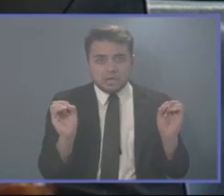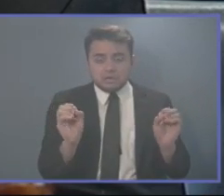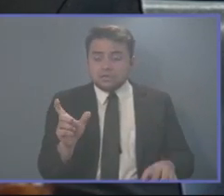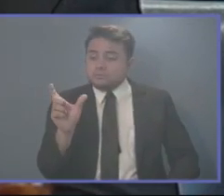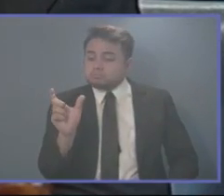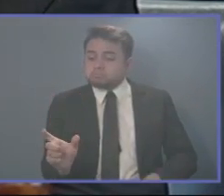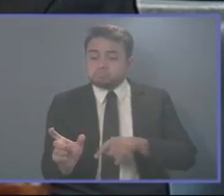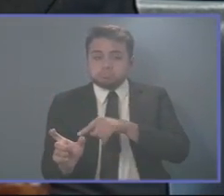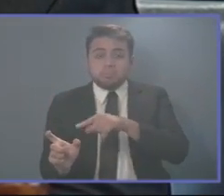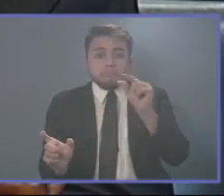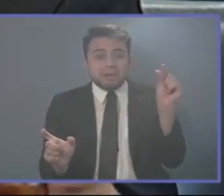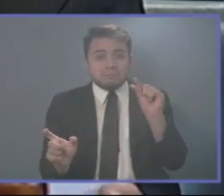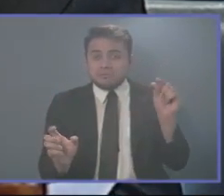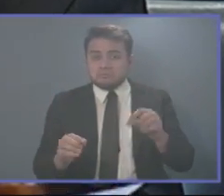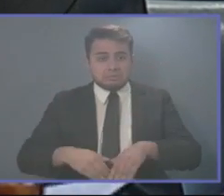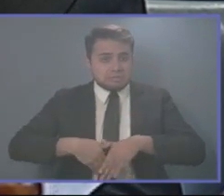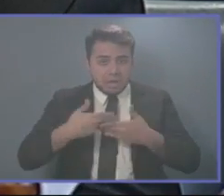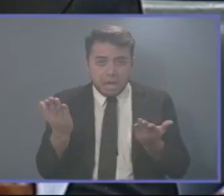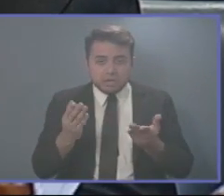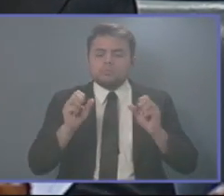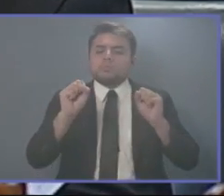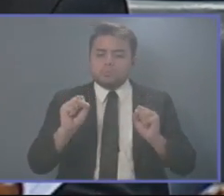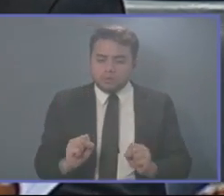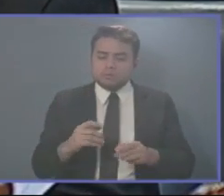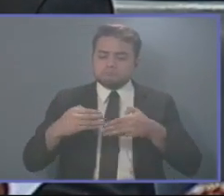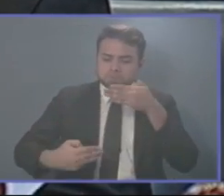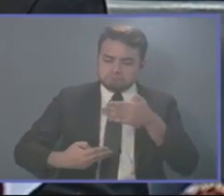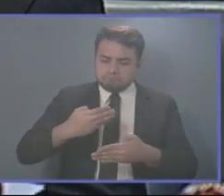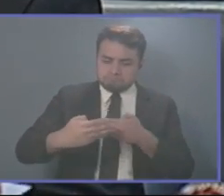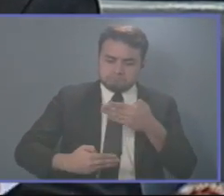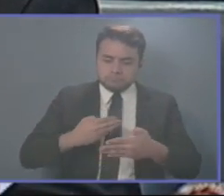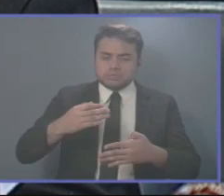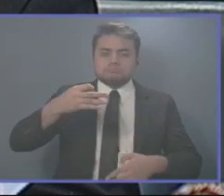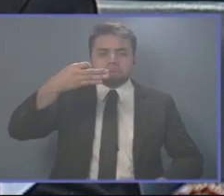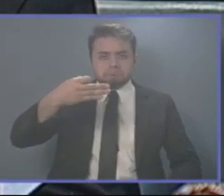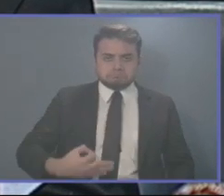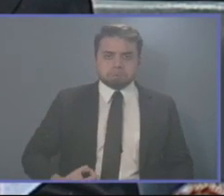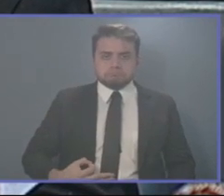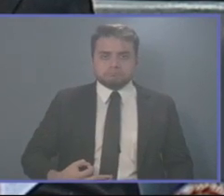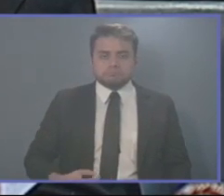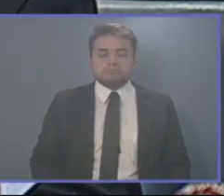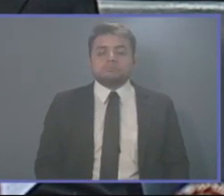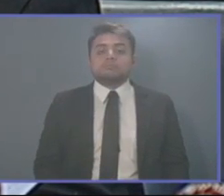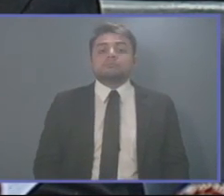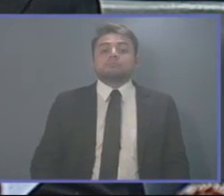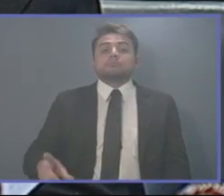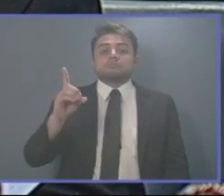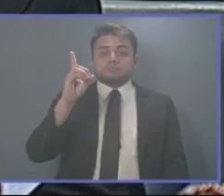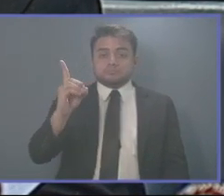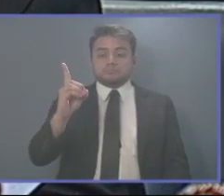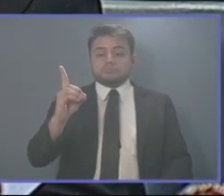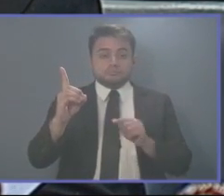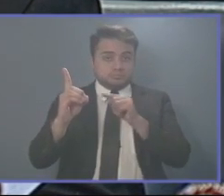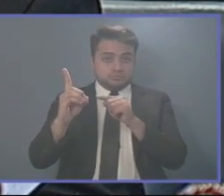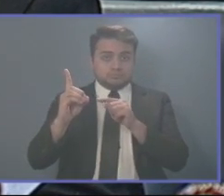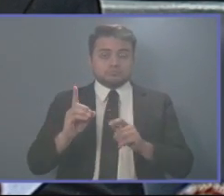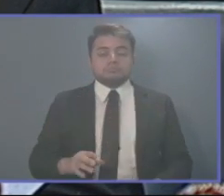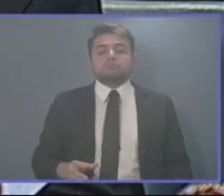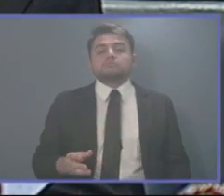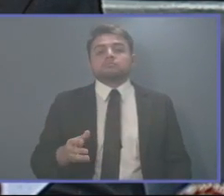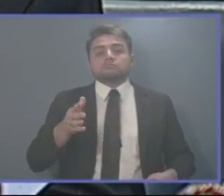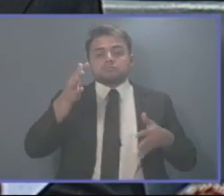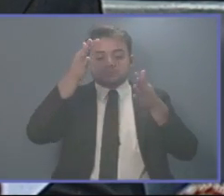es la misma puedan legalizar las dictamen de archivo por haber resuelto